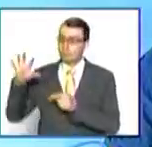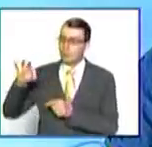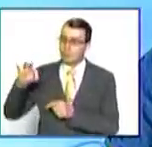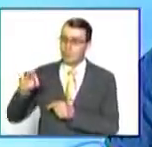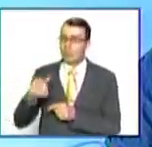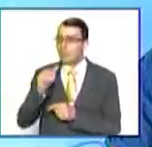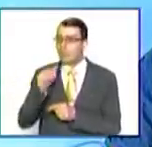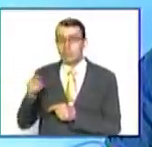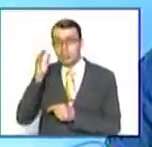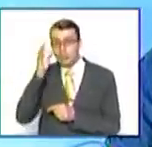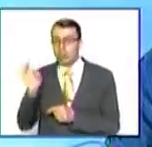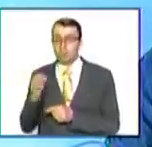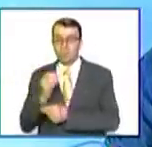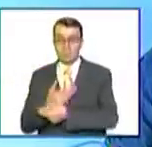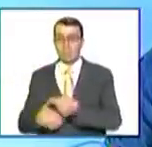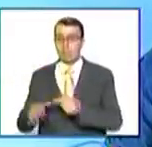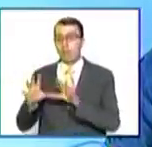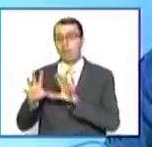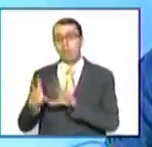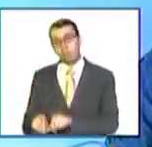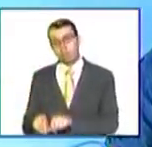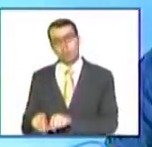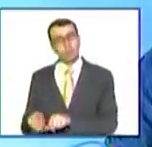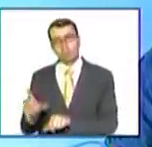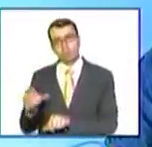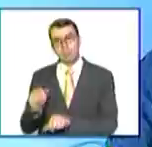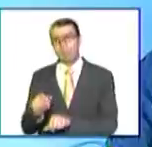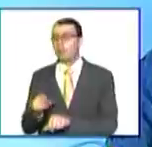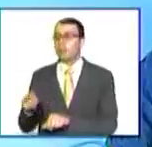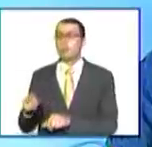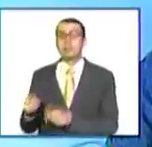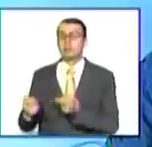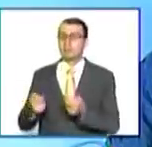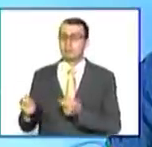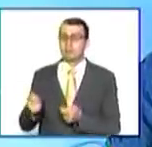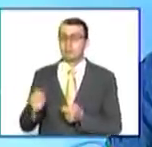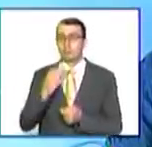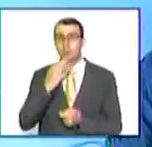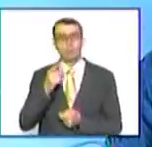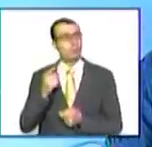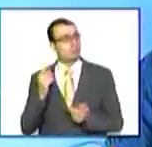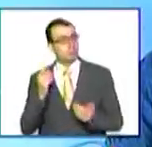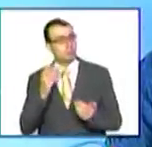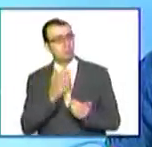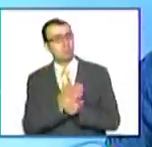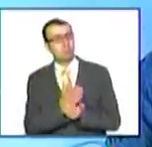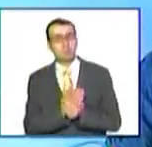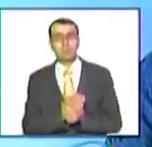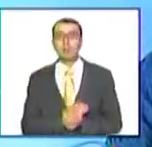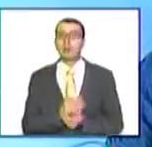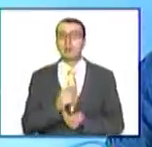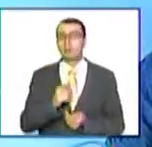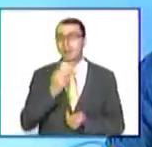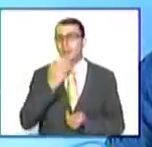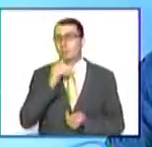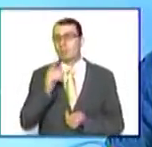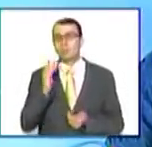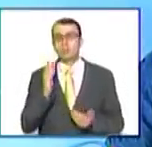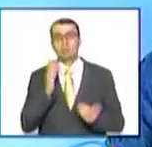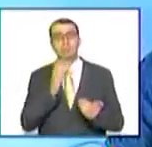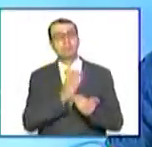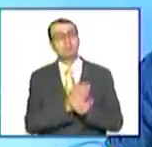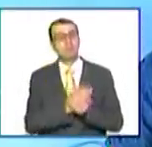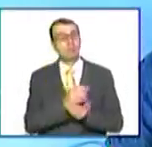ese proceso, doctor Javier, para que la gente entienda por qué cuando va a una consulta de ustedes para que le hagan